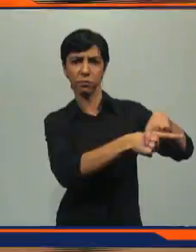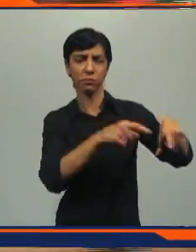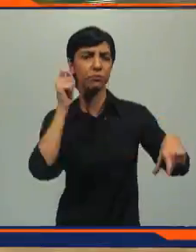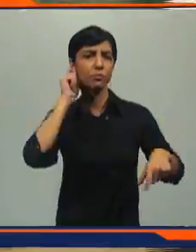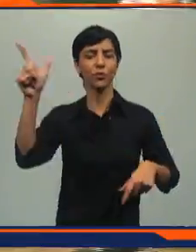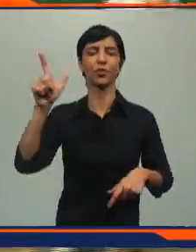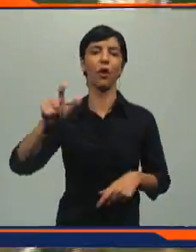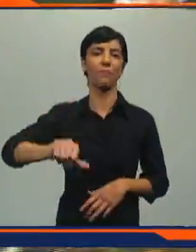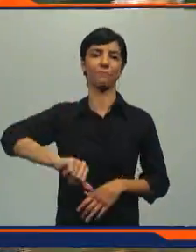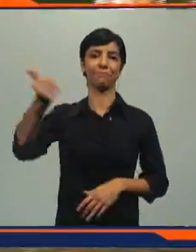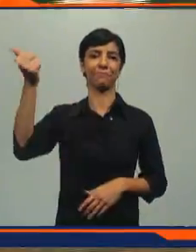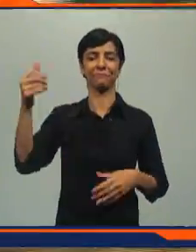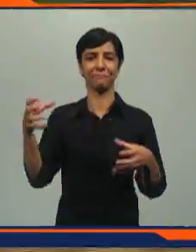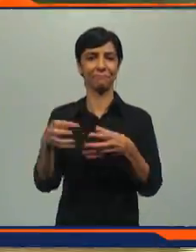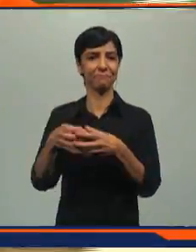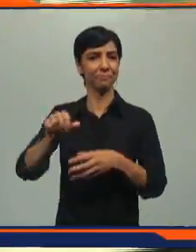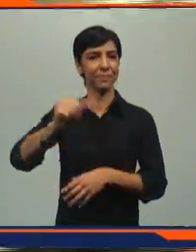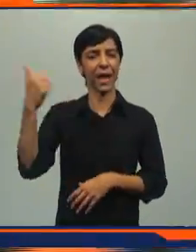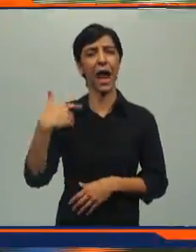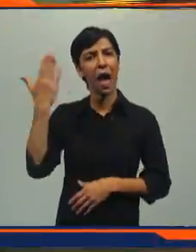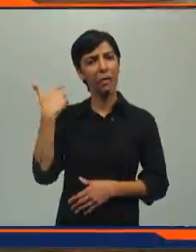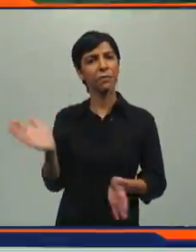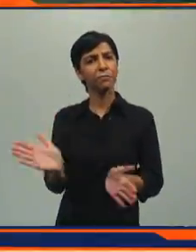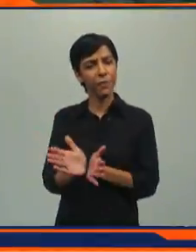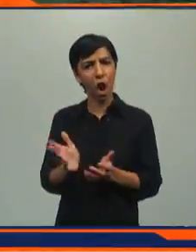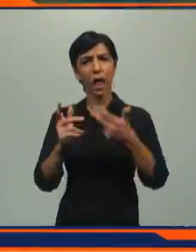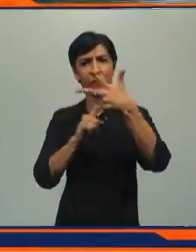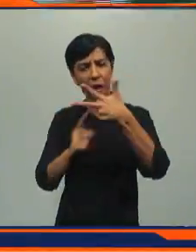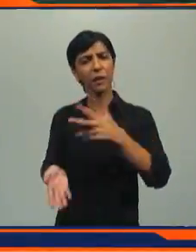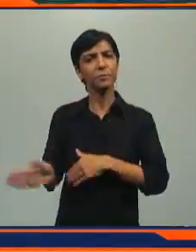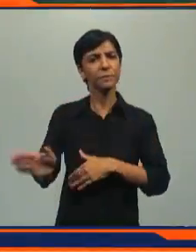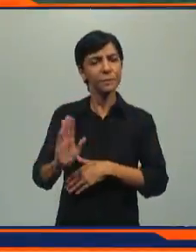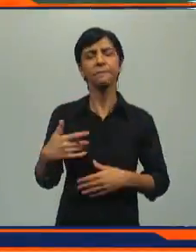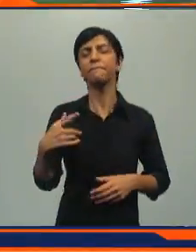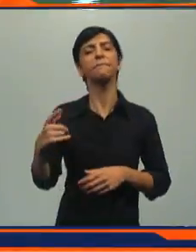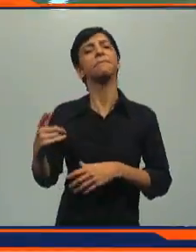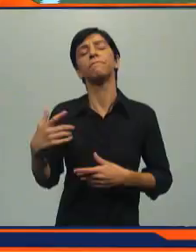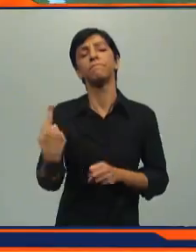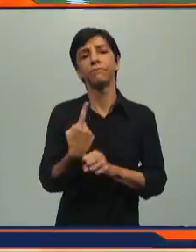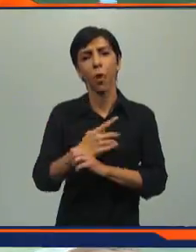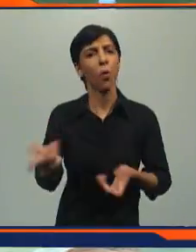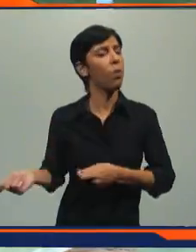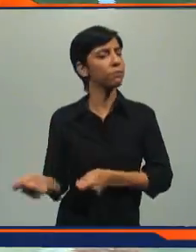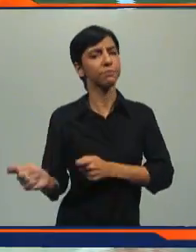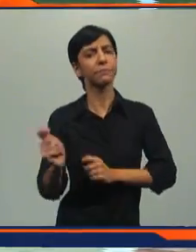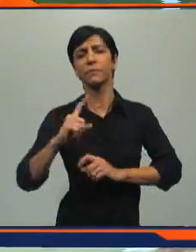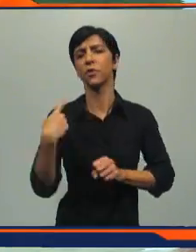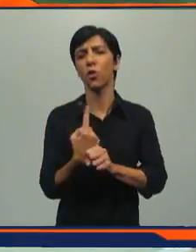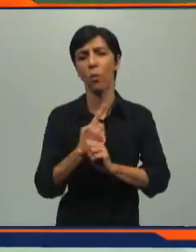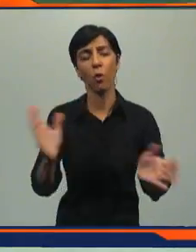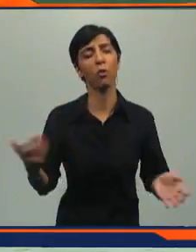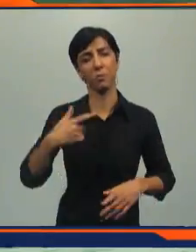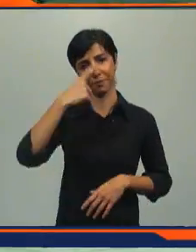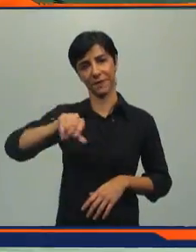a dar el triunfo. Habían tenido 3 corners cortos, no pudieron marcar. Fue 1-0 y primera victoria en el torneo para St.